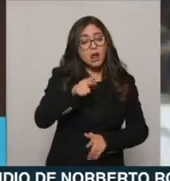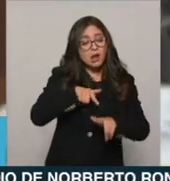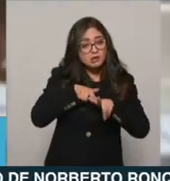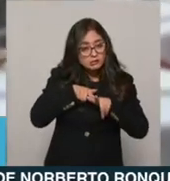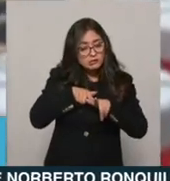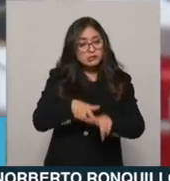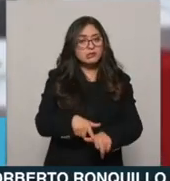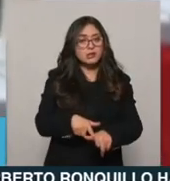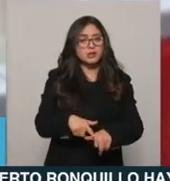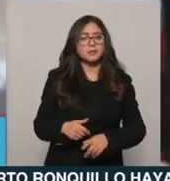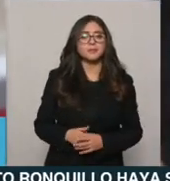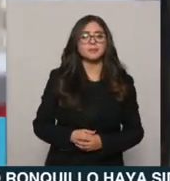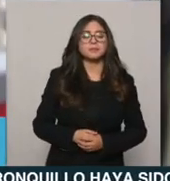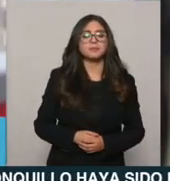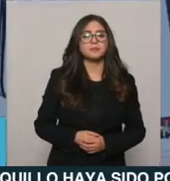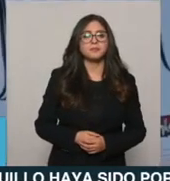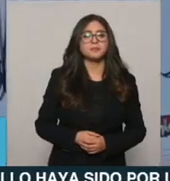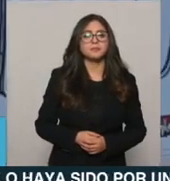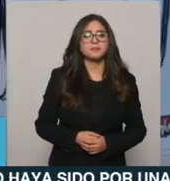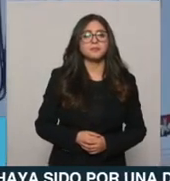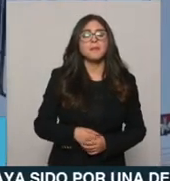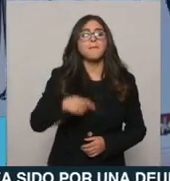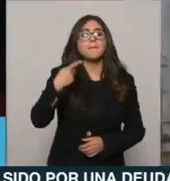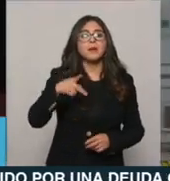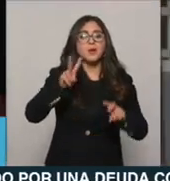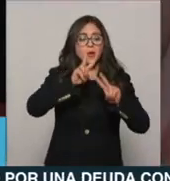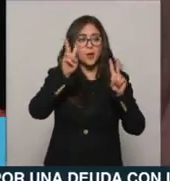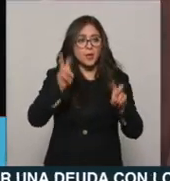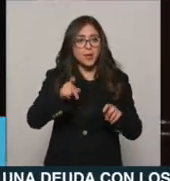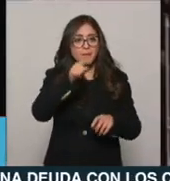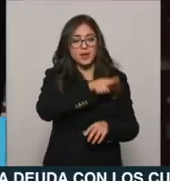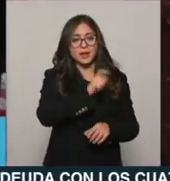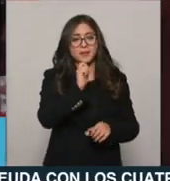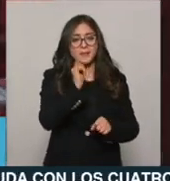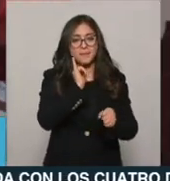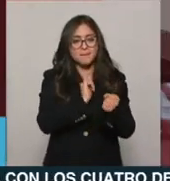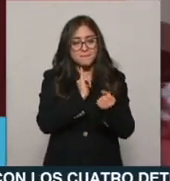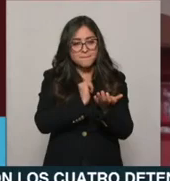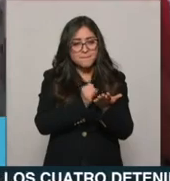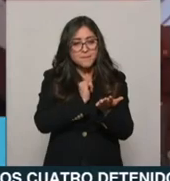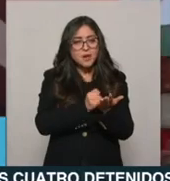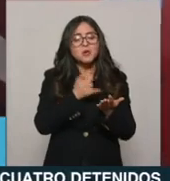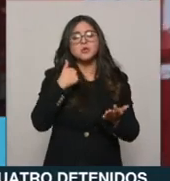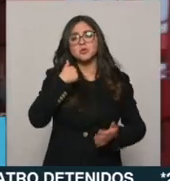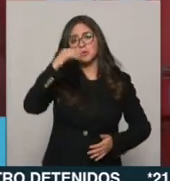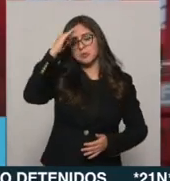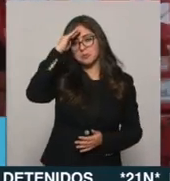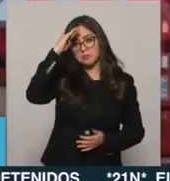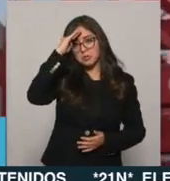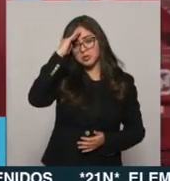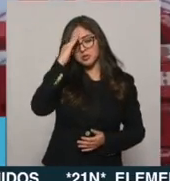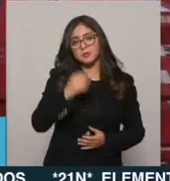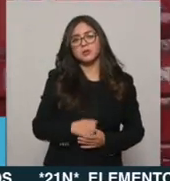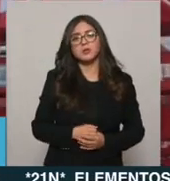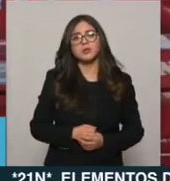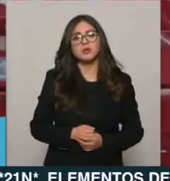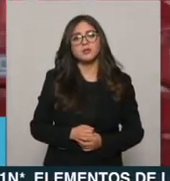mantenga. En cuanto al asunto de los aranceles, a mí me sigue pareciendo que no